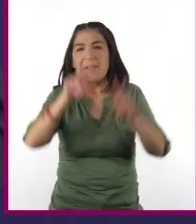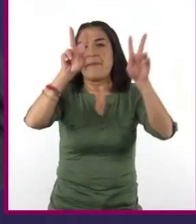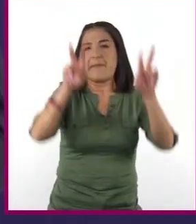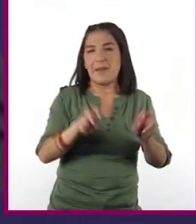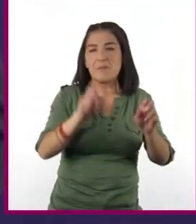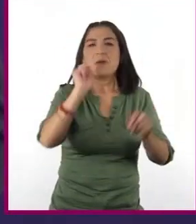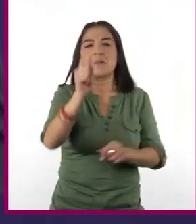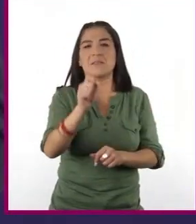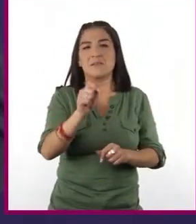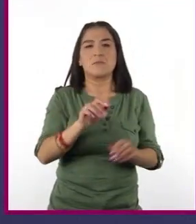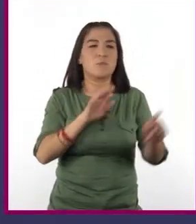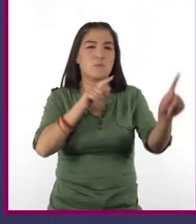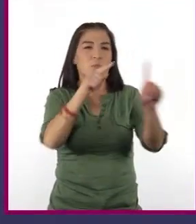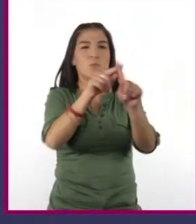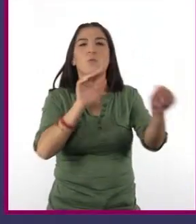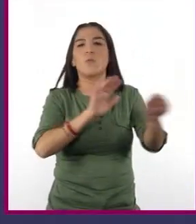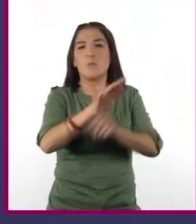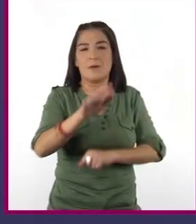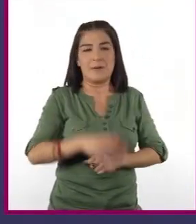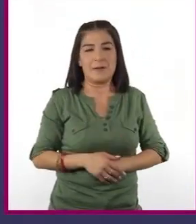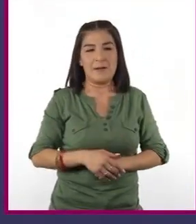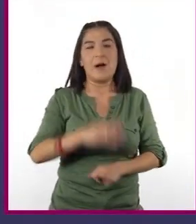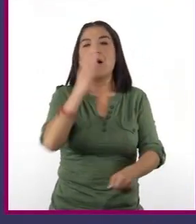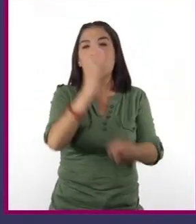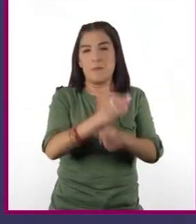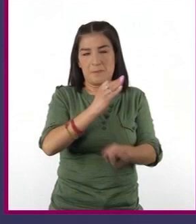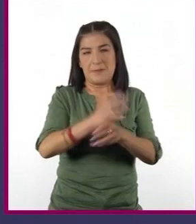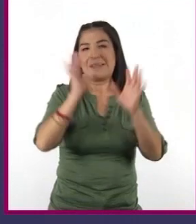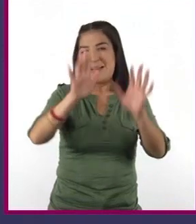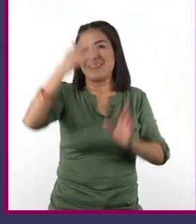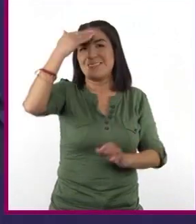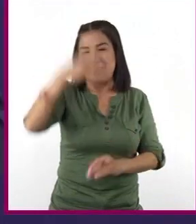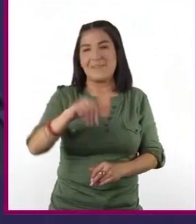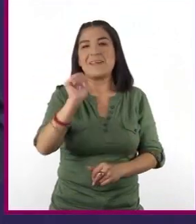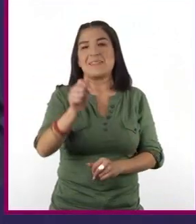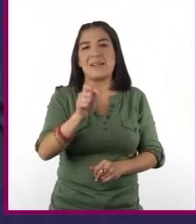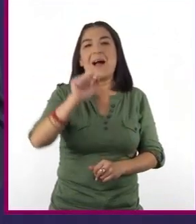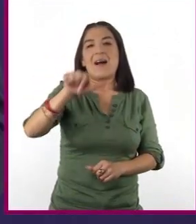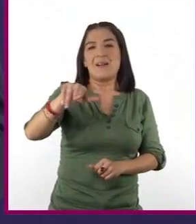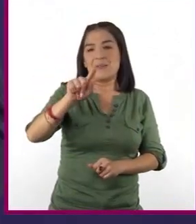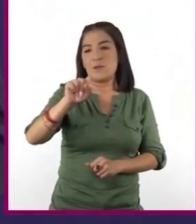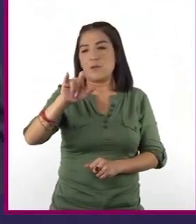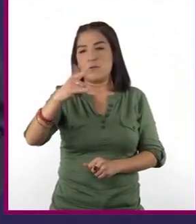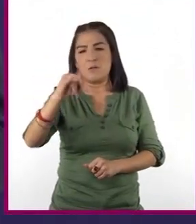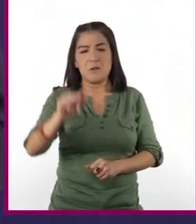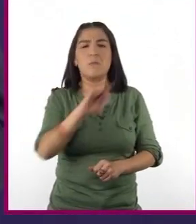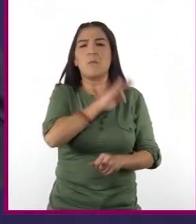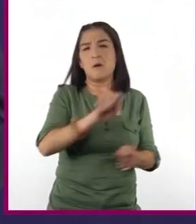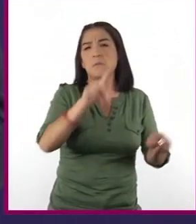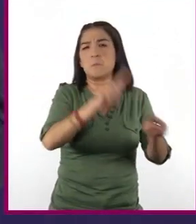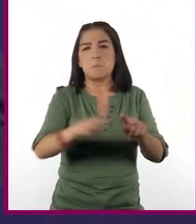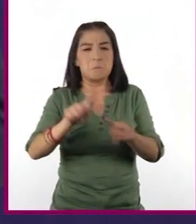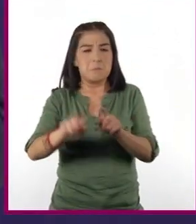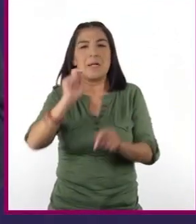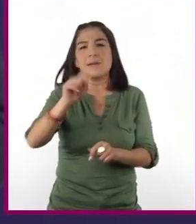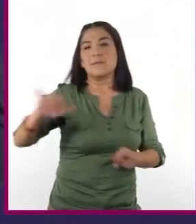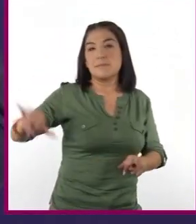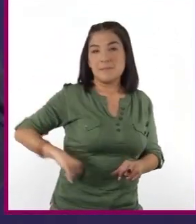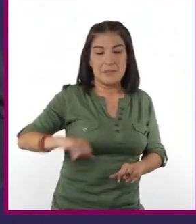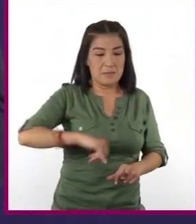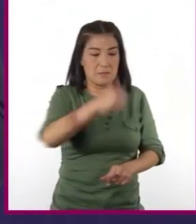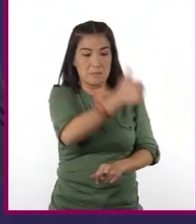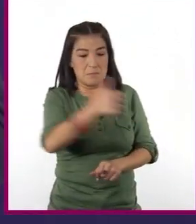o autor en específico. Ahora sabemos que las antologías pueden ser elaboradas a partir de los intereses